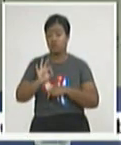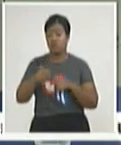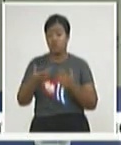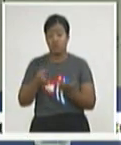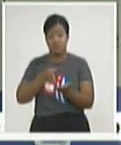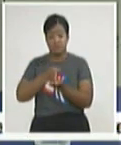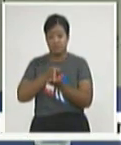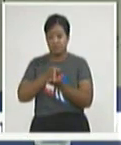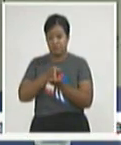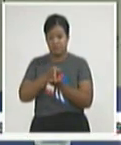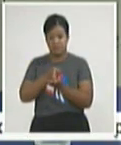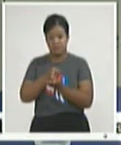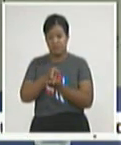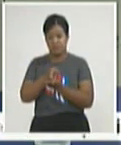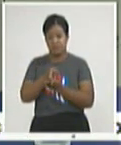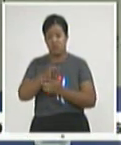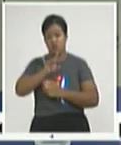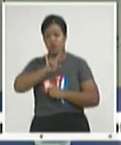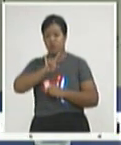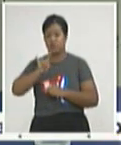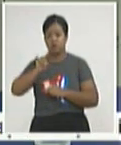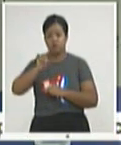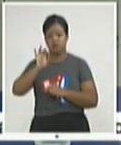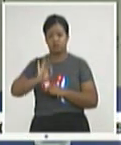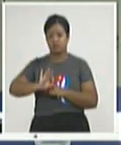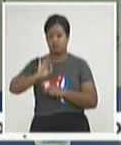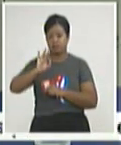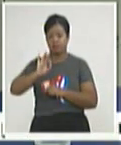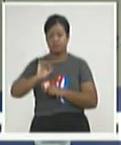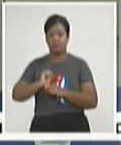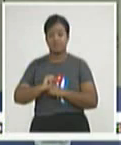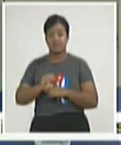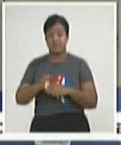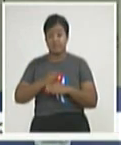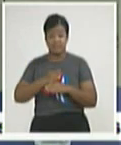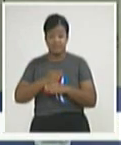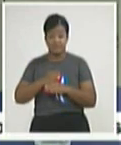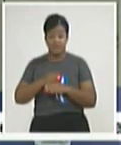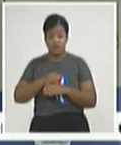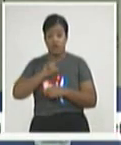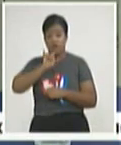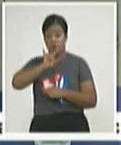mantenido por encima del 99%. Eso hace que el